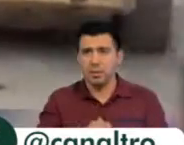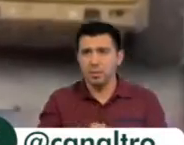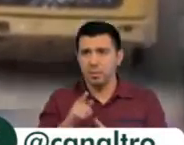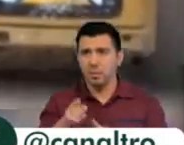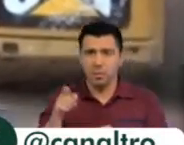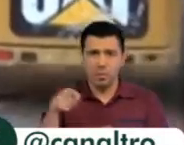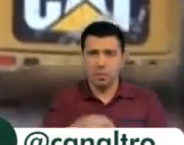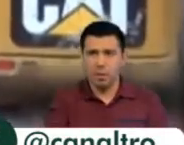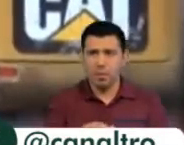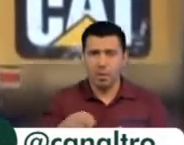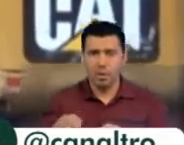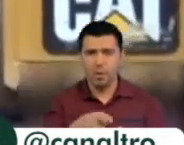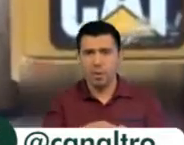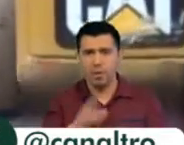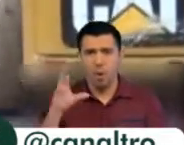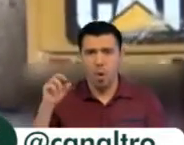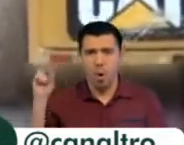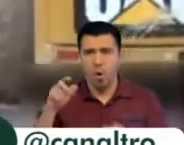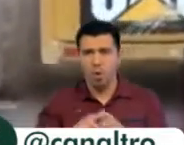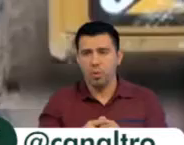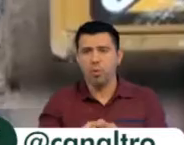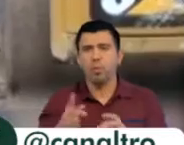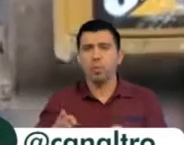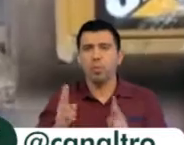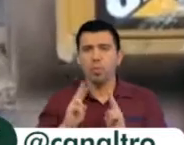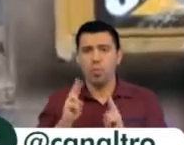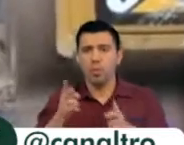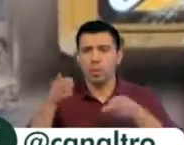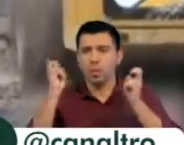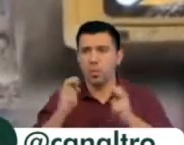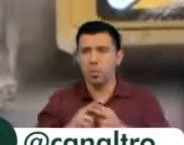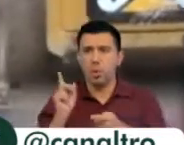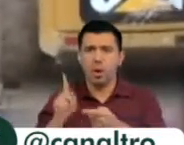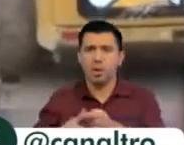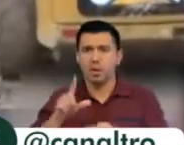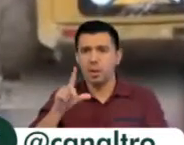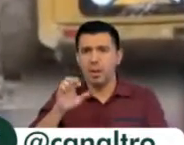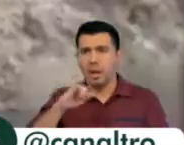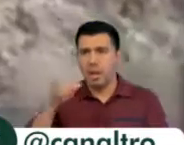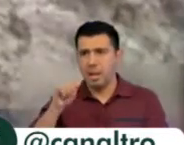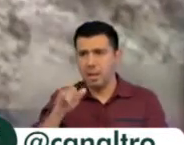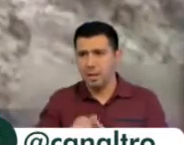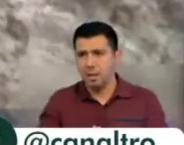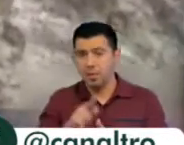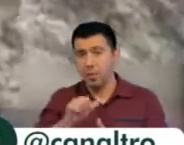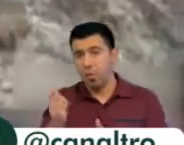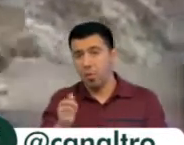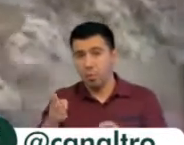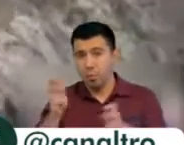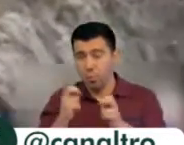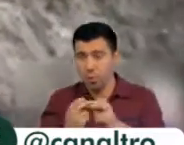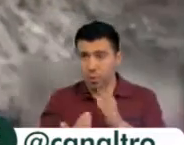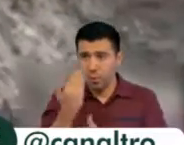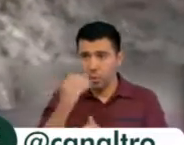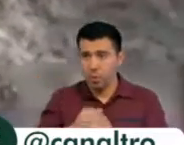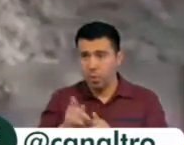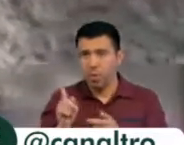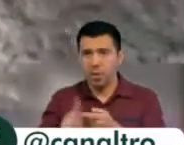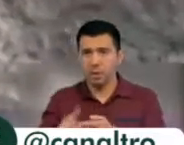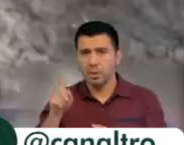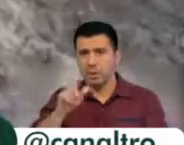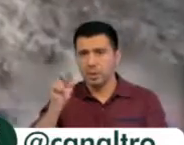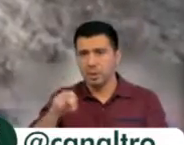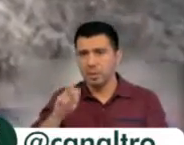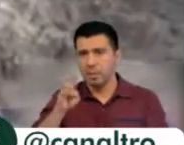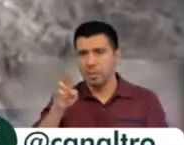Oro, otro de Puente Nuevo a la Lejía, y otro entre Puente Nuevo y San Bernardo. Muchísimas